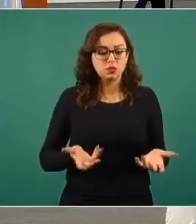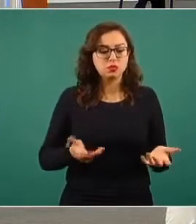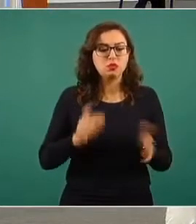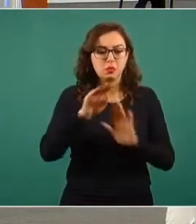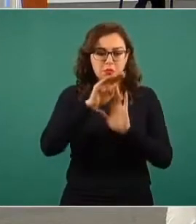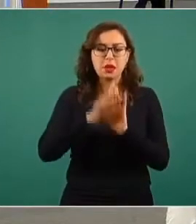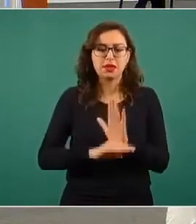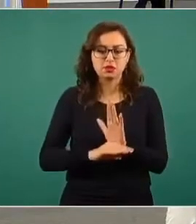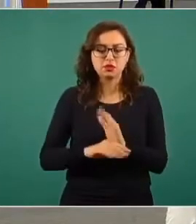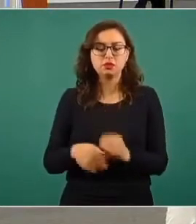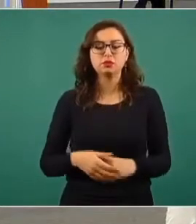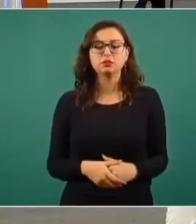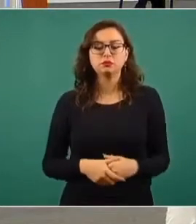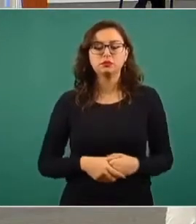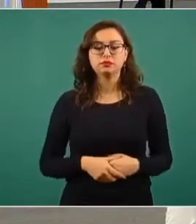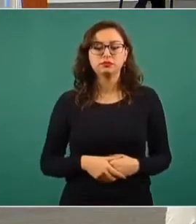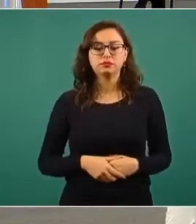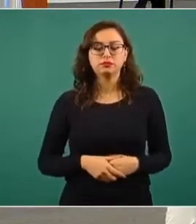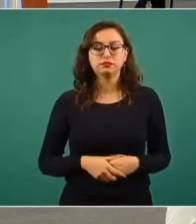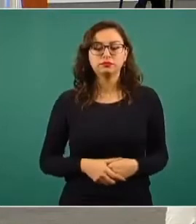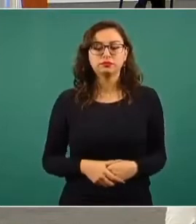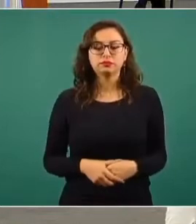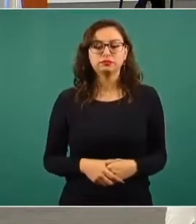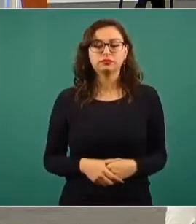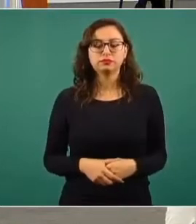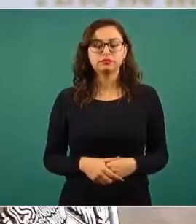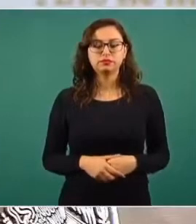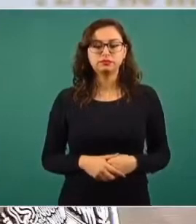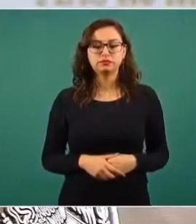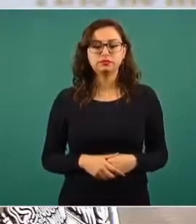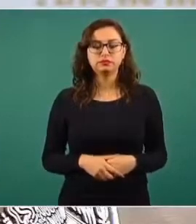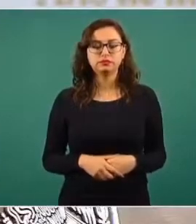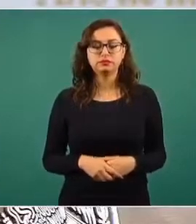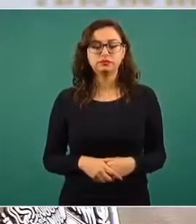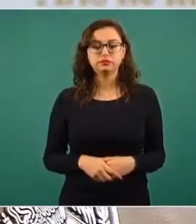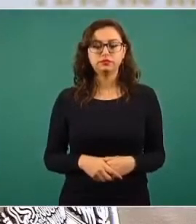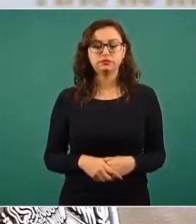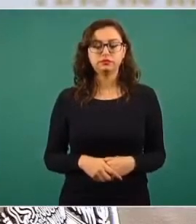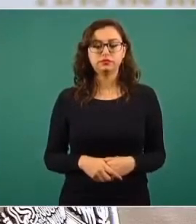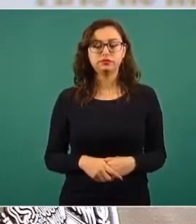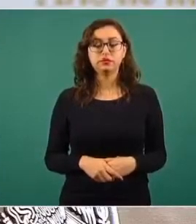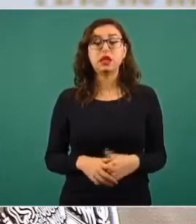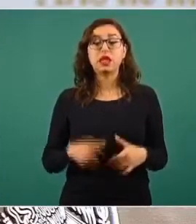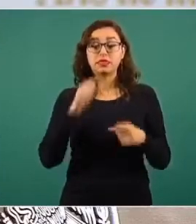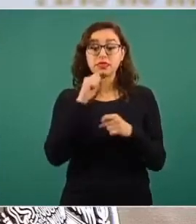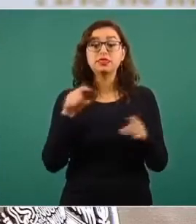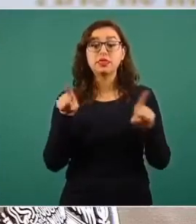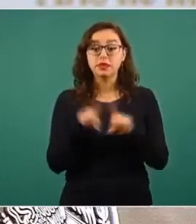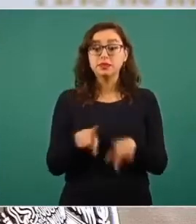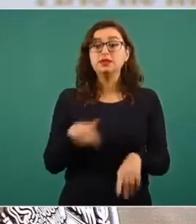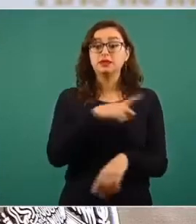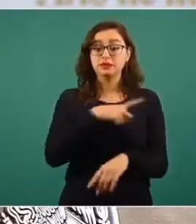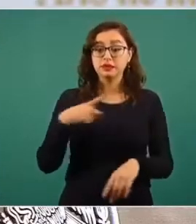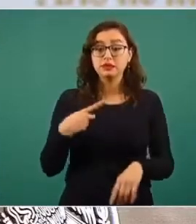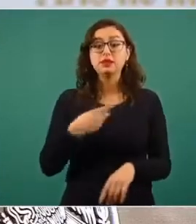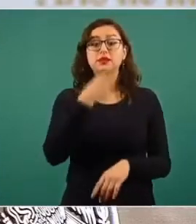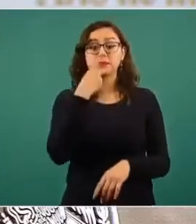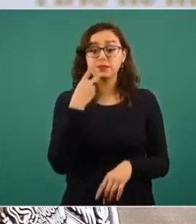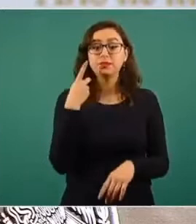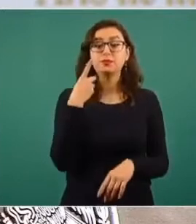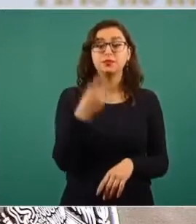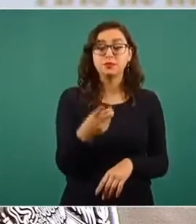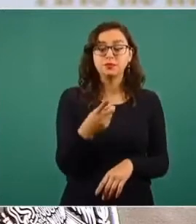fosas. Al mismo tiempo, vale la pena destacar que se ha registrado un incremento consistente, esto